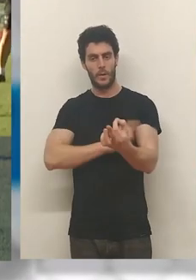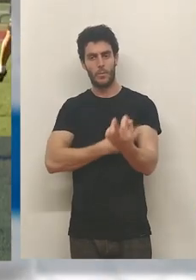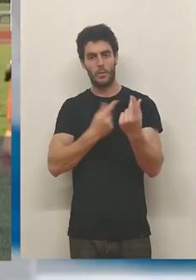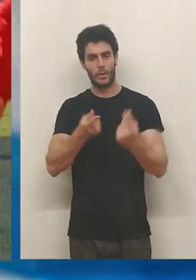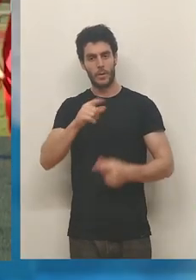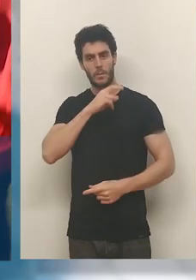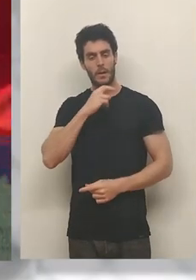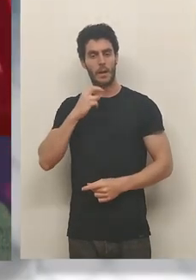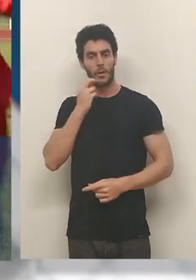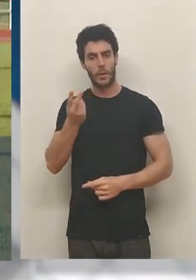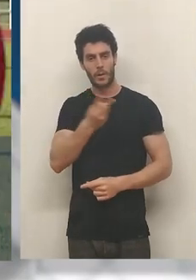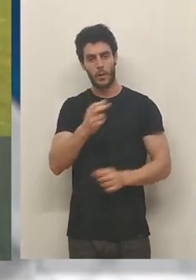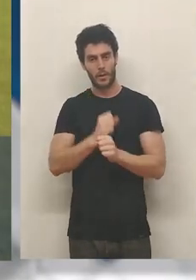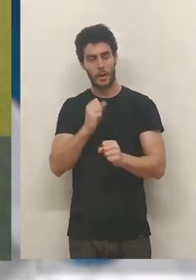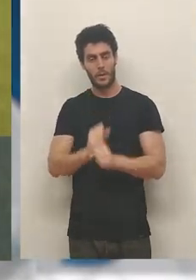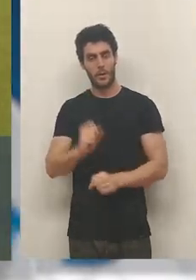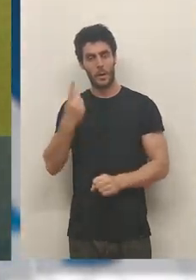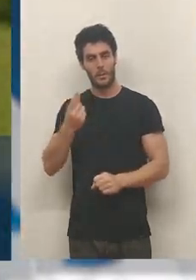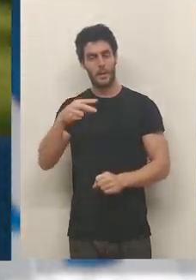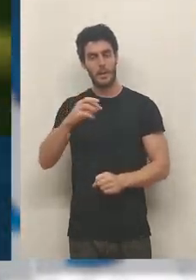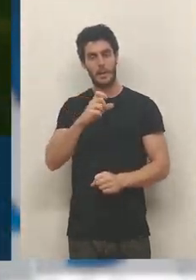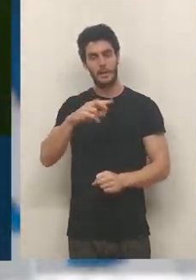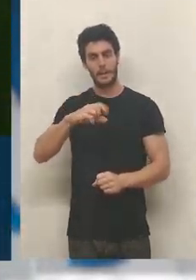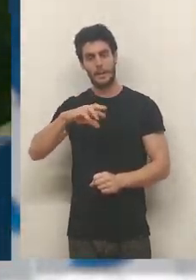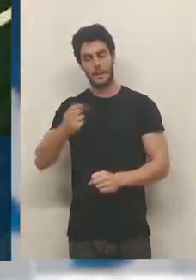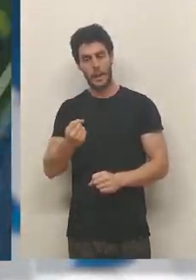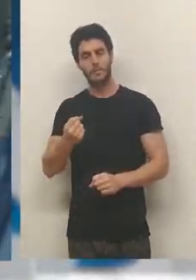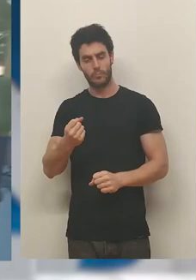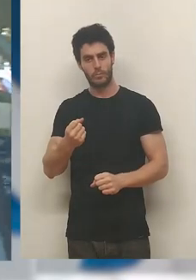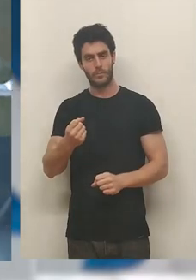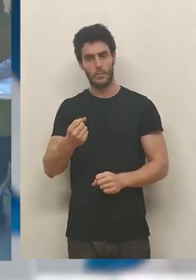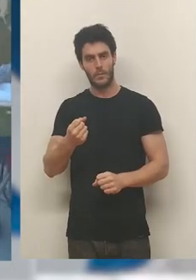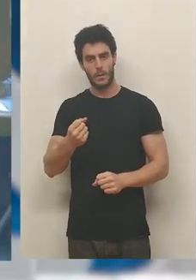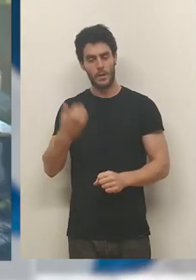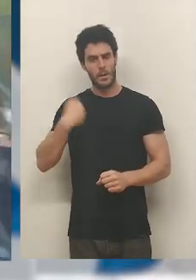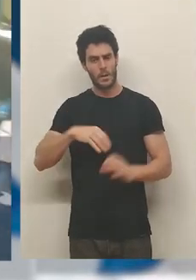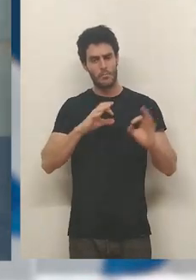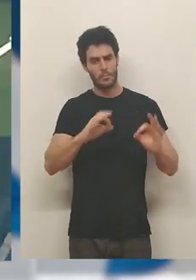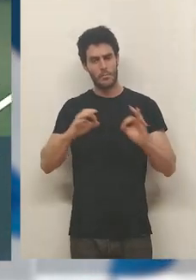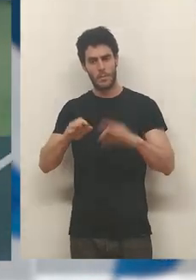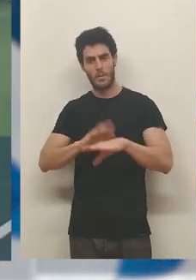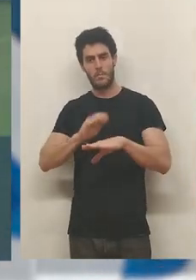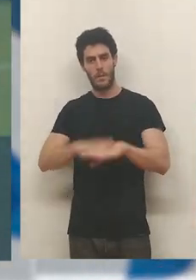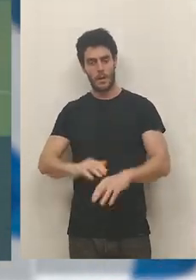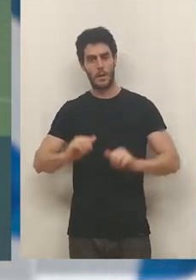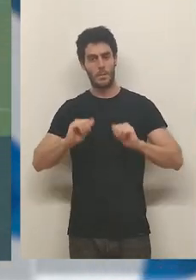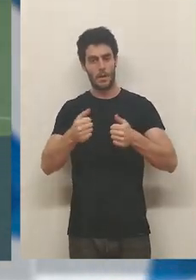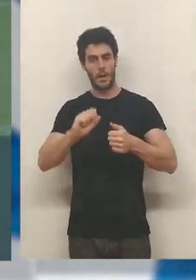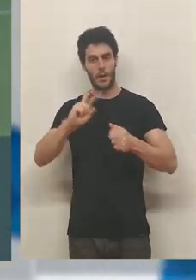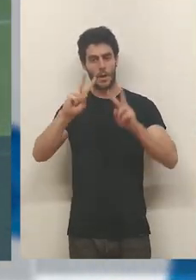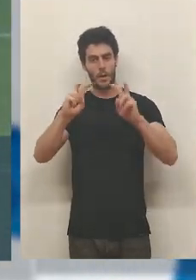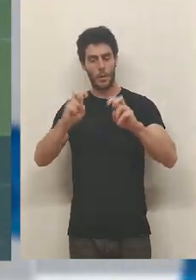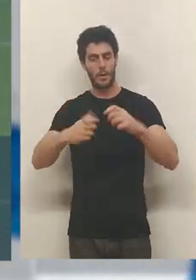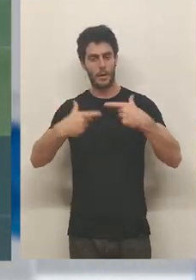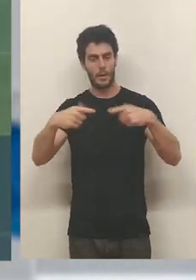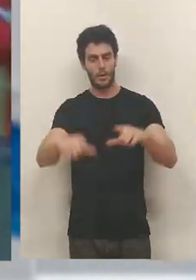mesa. La Unión Deportiva Logroñés y Calahorra son los que más trabajo tienen, mientras que el Náxara con Joseana al frente del equipo se prepara para debutar en la